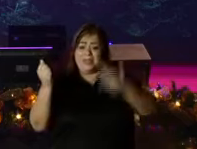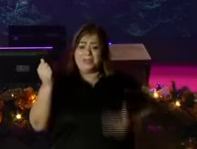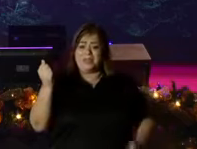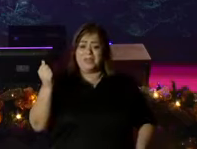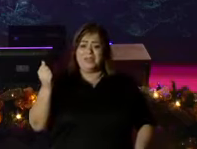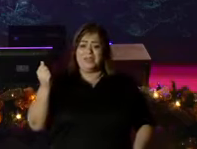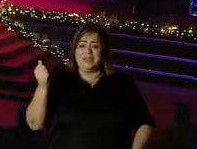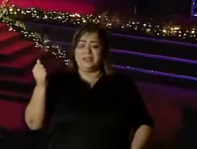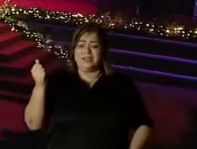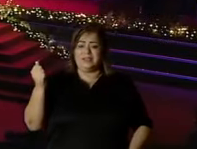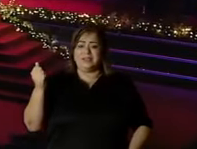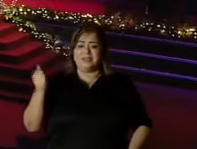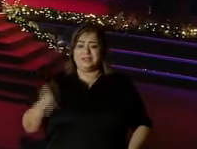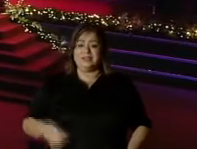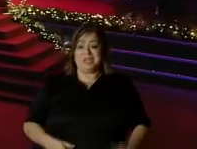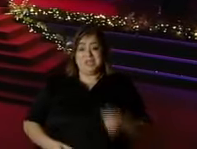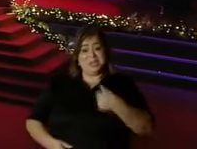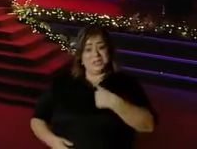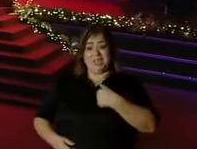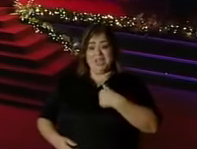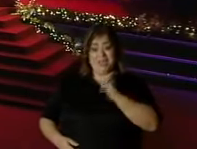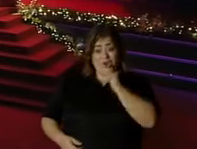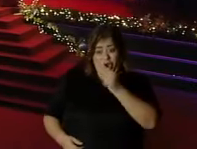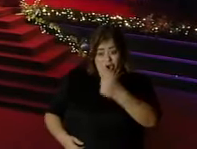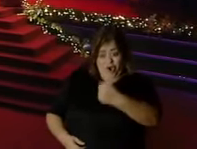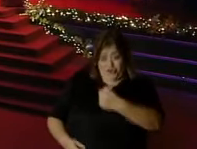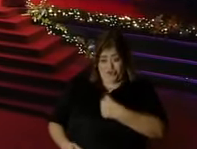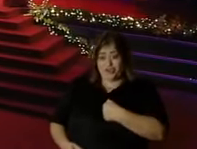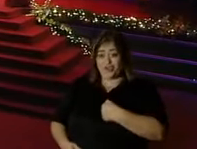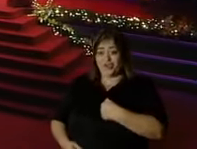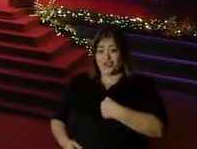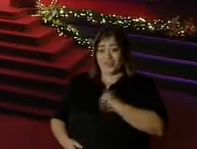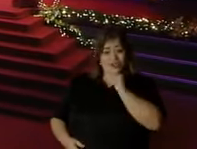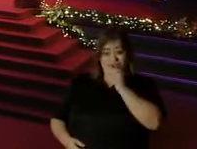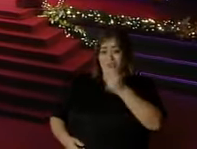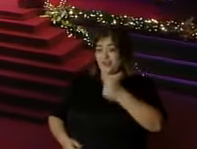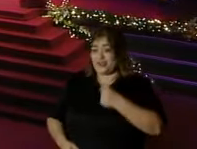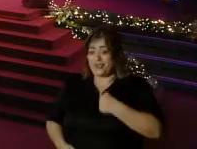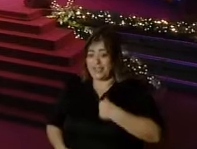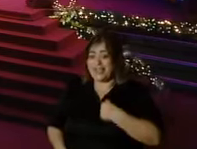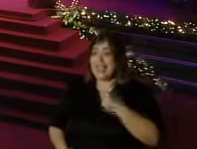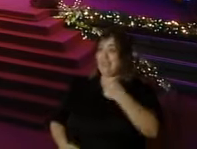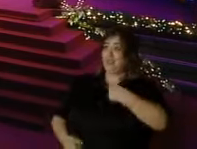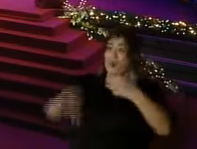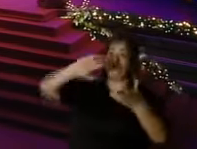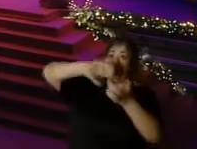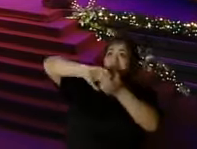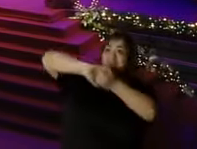de mí, que no solté, tu mano.